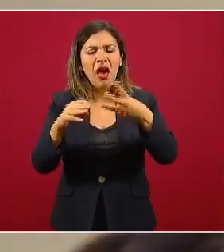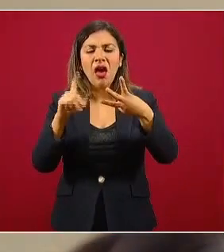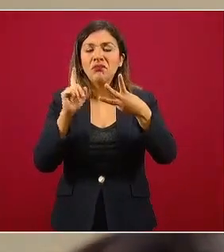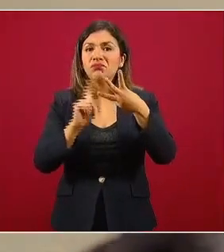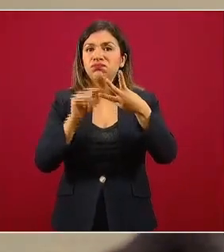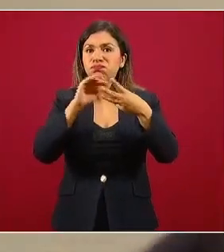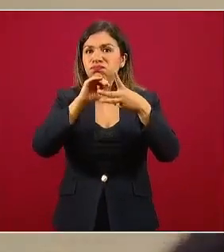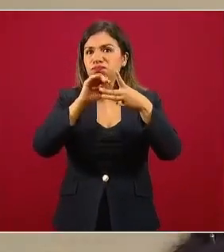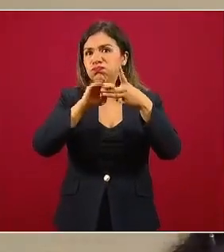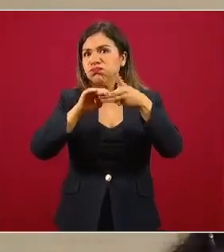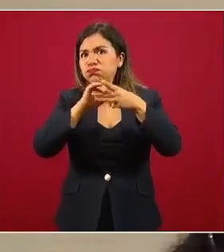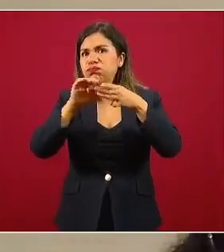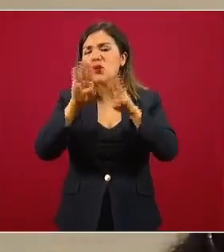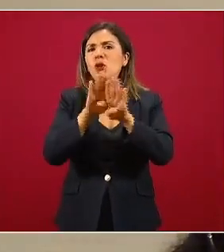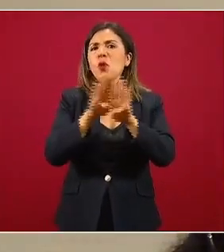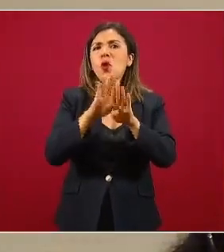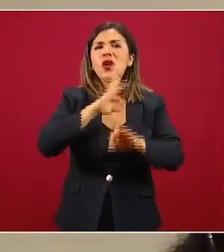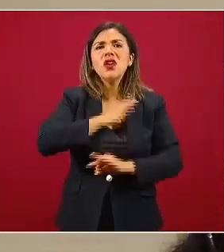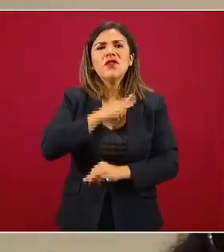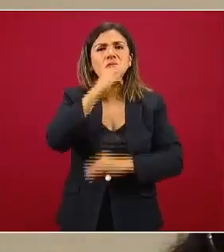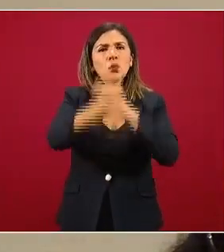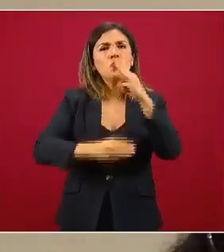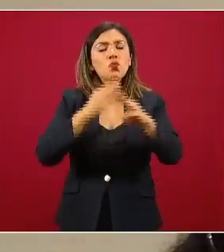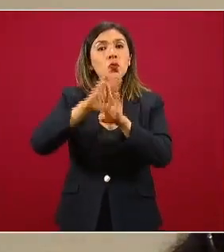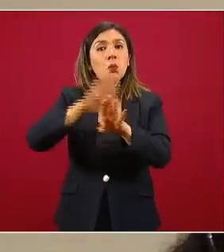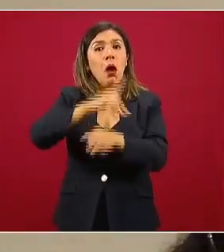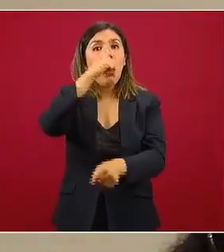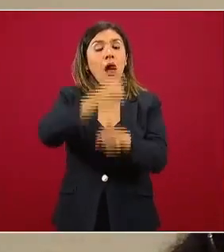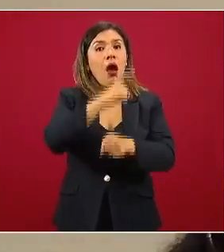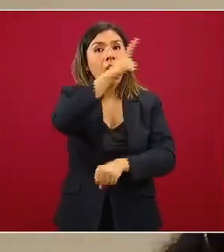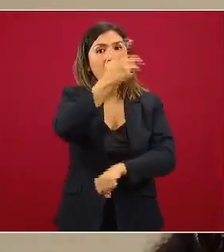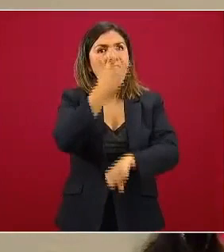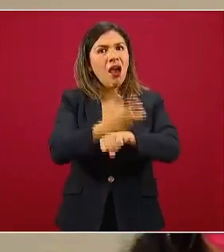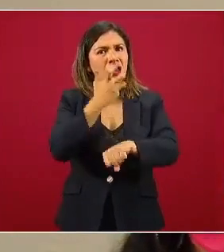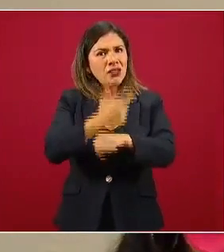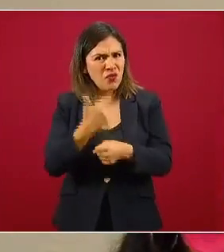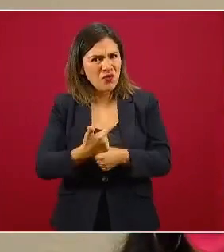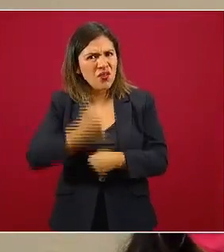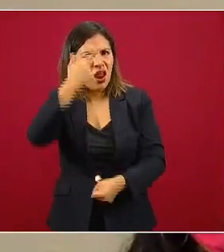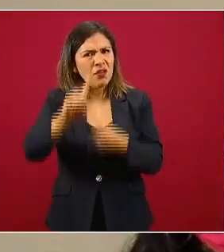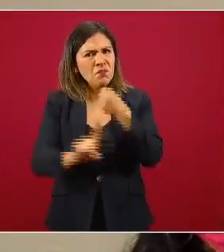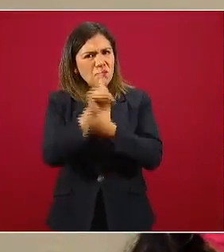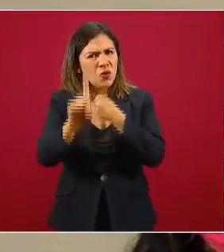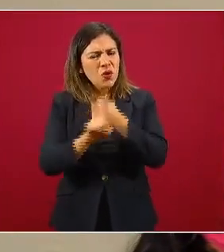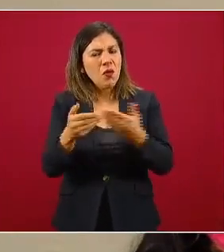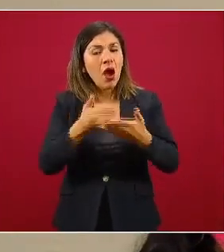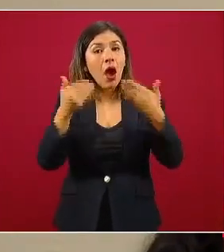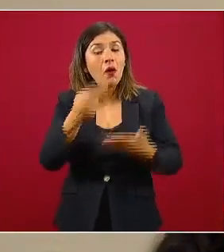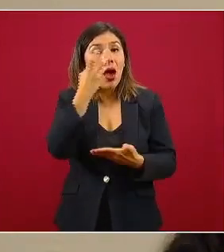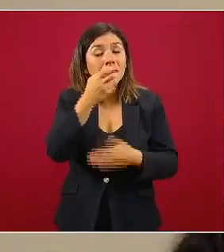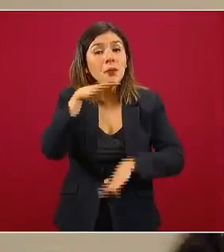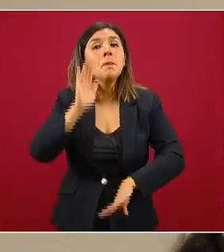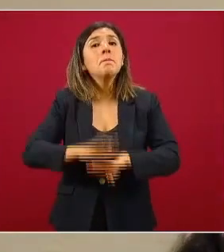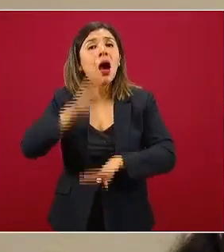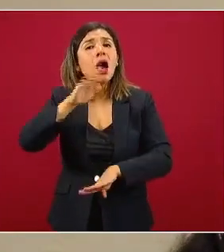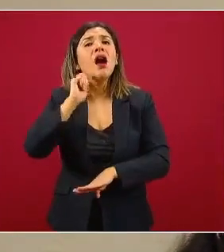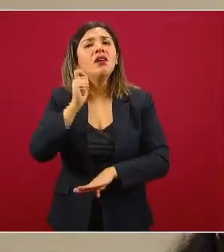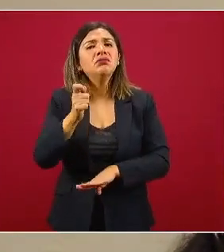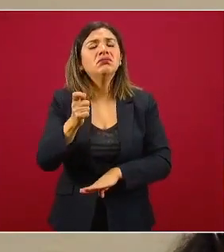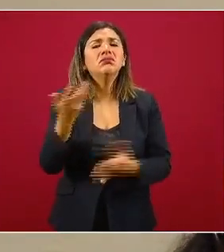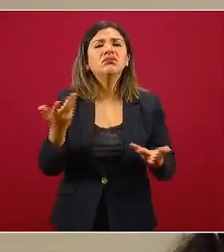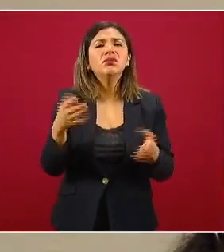el mundo. Hay una situación muy grave en aquel país y ahora a eso se vio sumado el